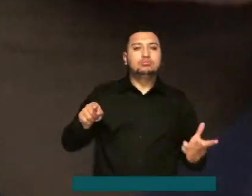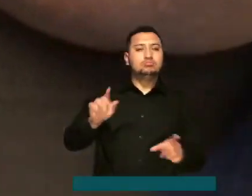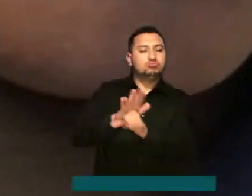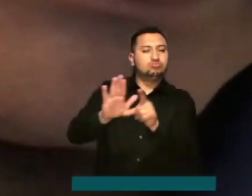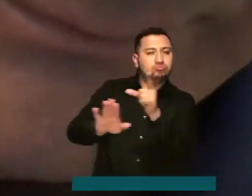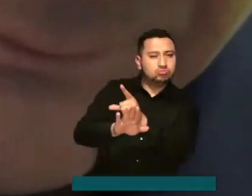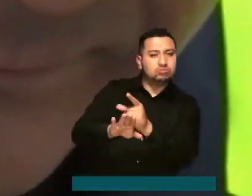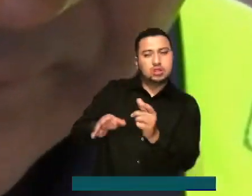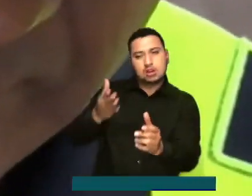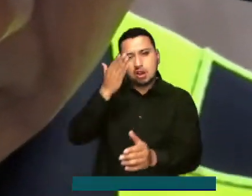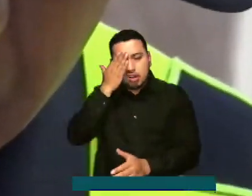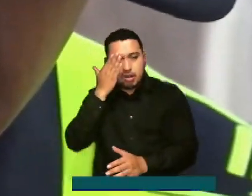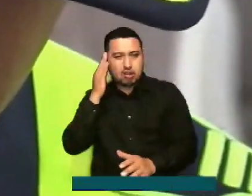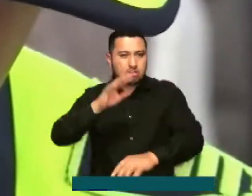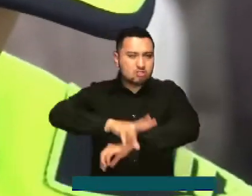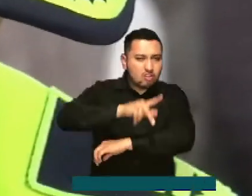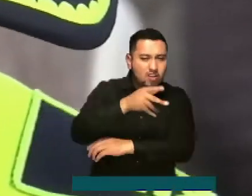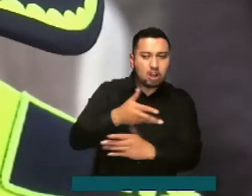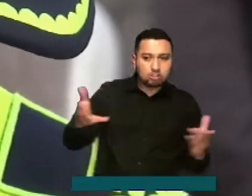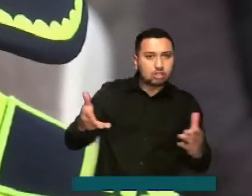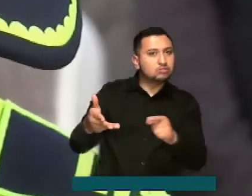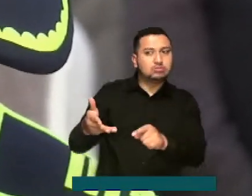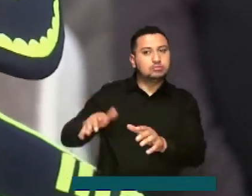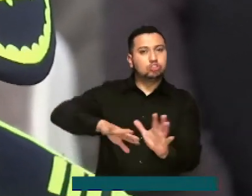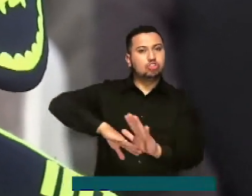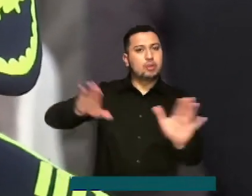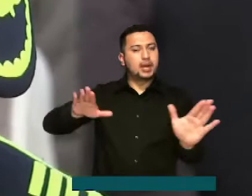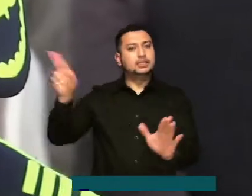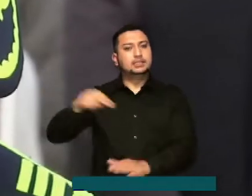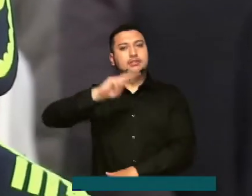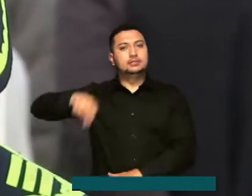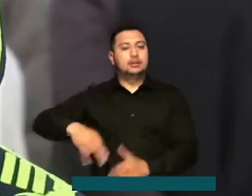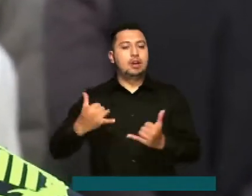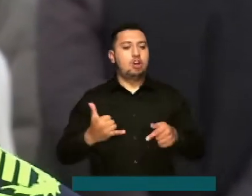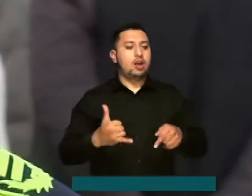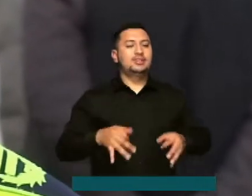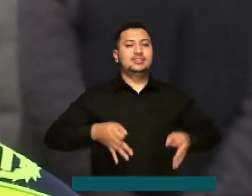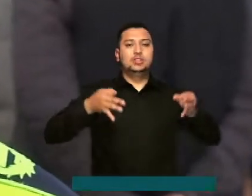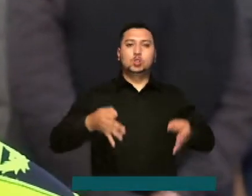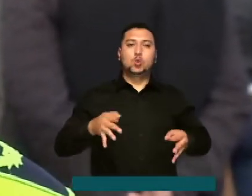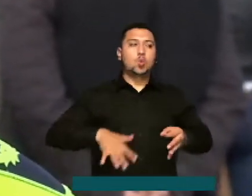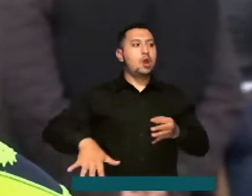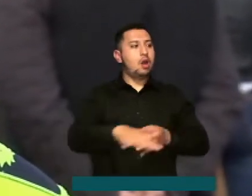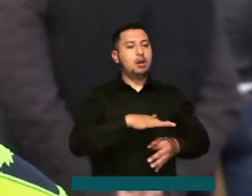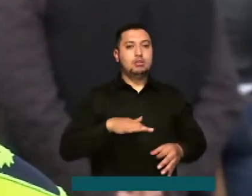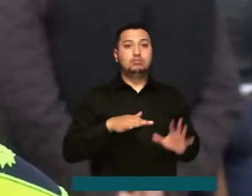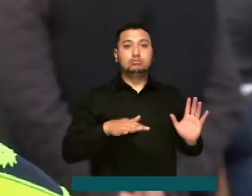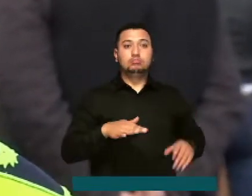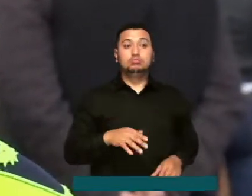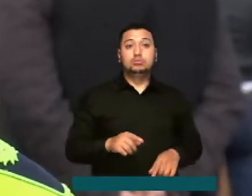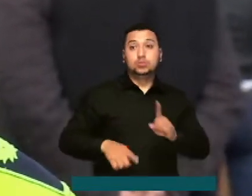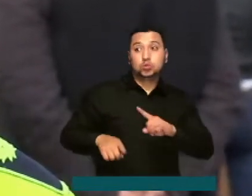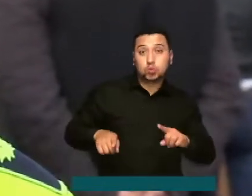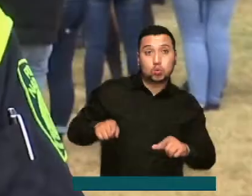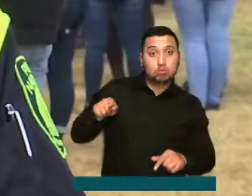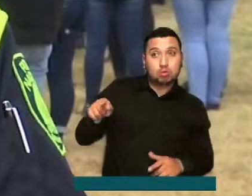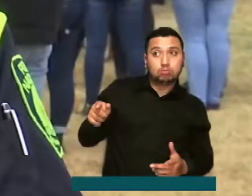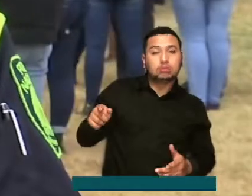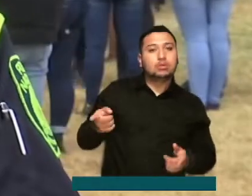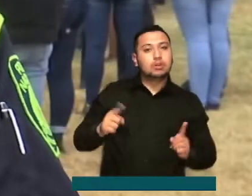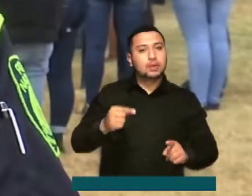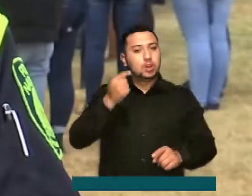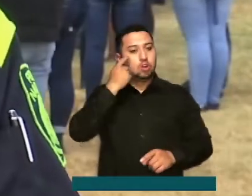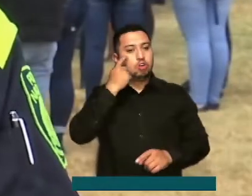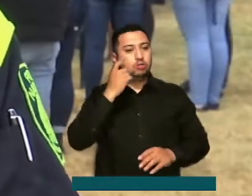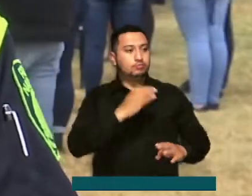desvertebrar estructuras criminales, vamos a garantizar la seguridad y vamos a capturar a estas personas que de una otra forma están cometiendo delitos. Y no solo delitos, sino también en